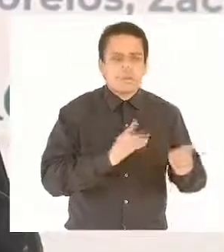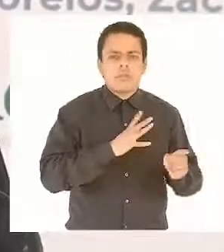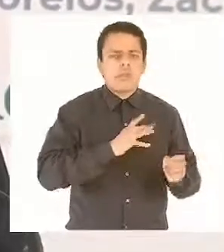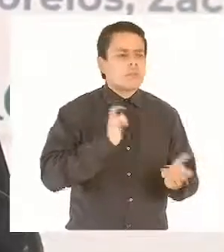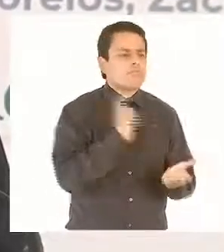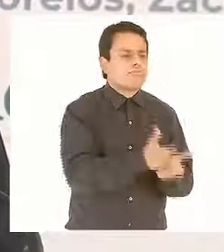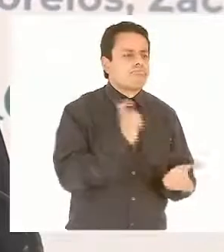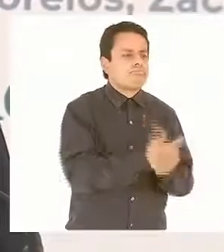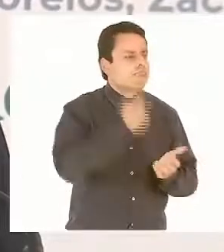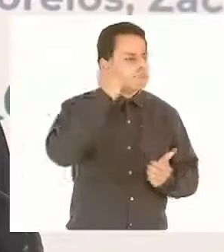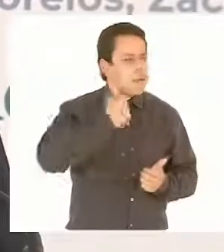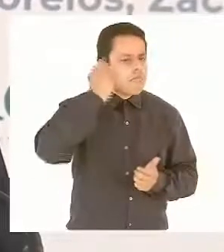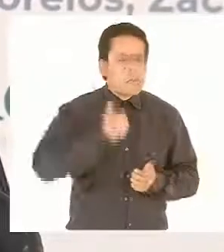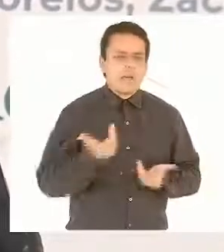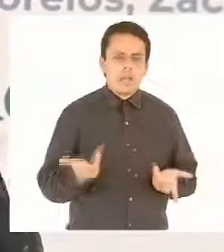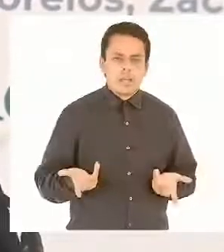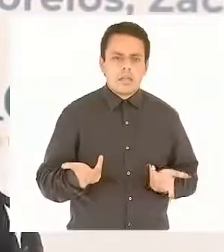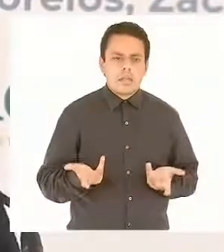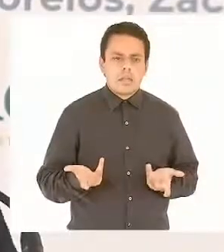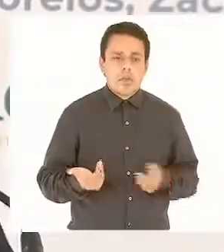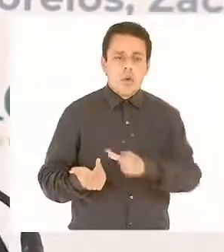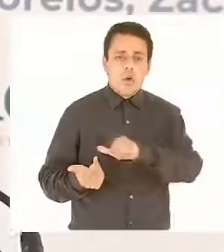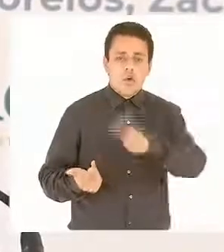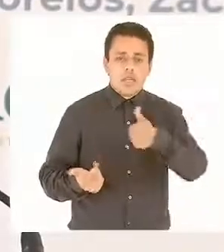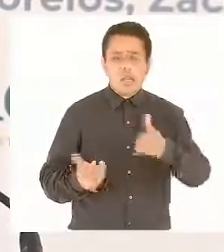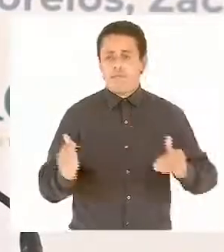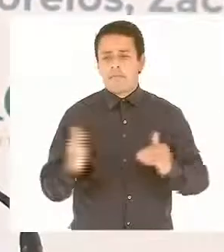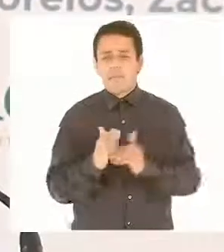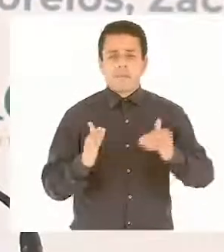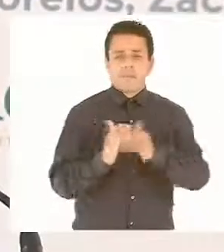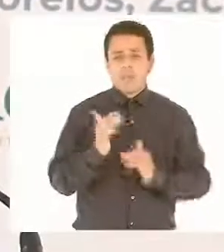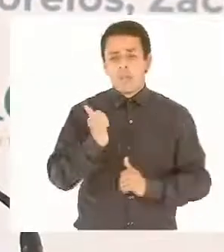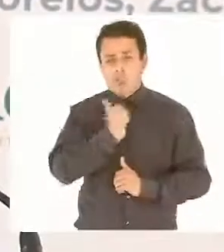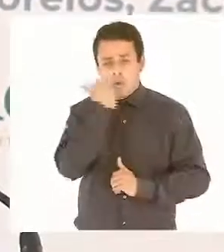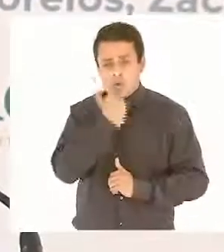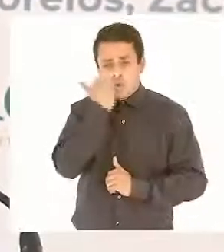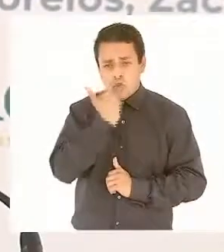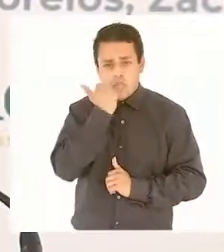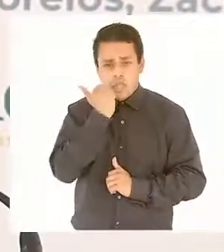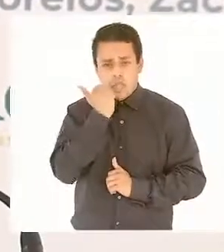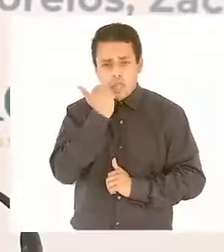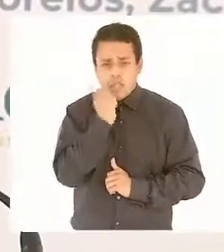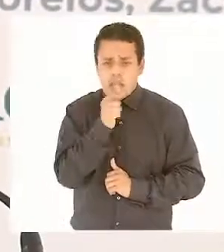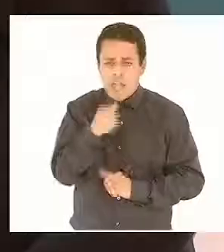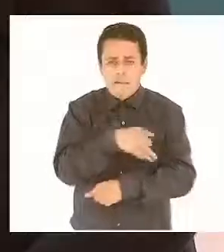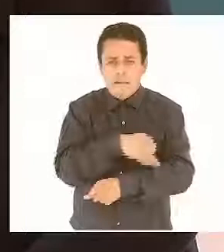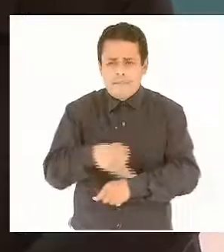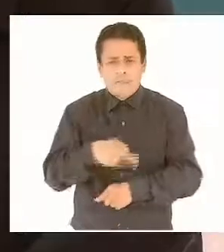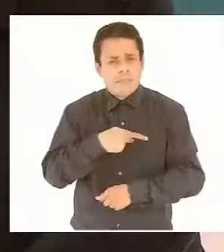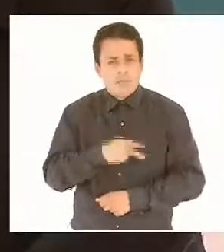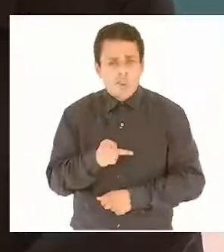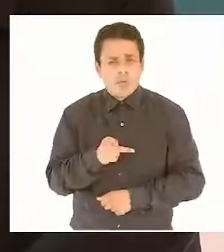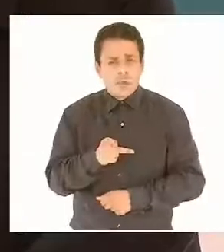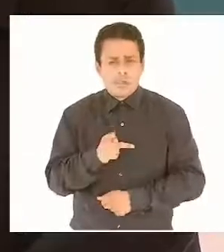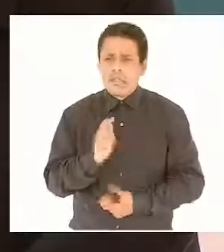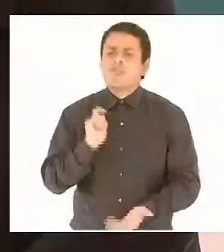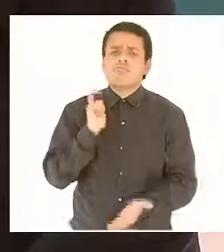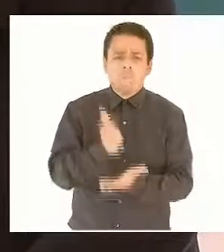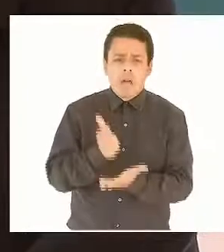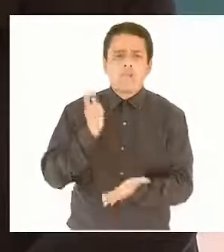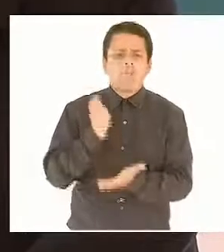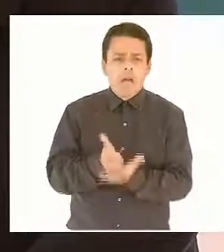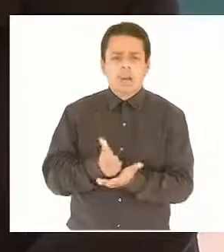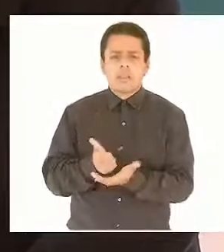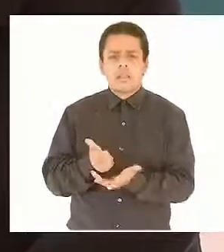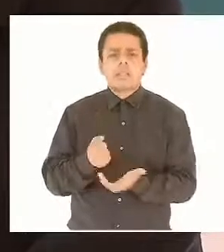pensión. Son 11 millones de estudiantes de familias pobres,